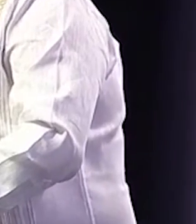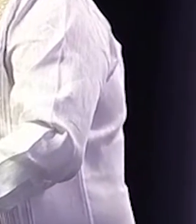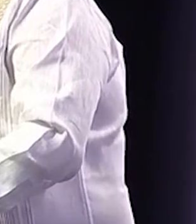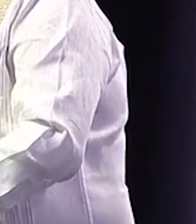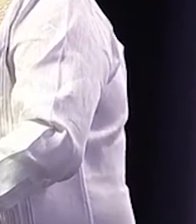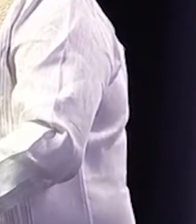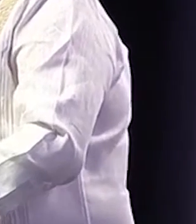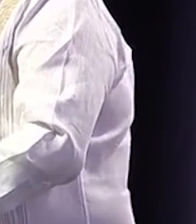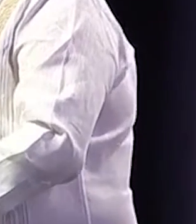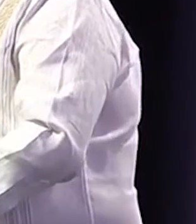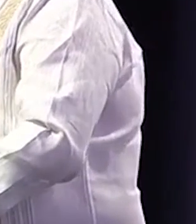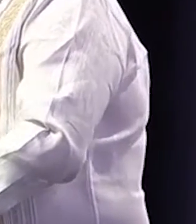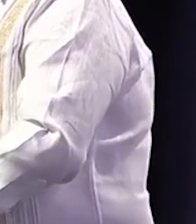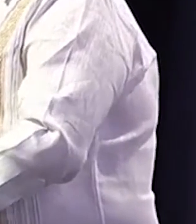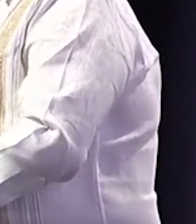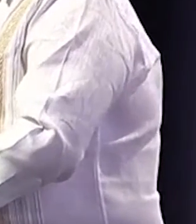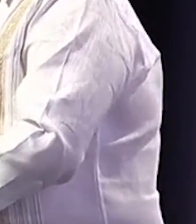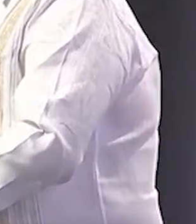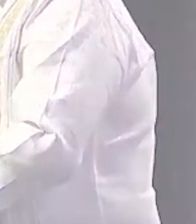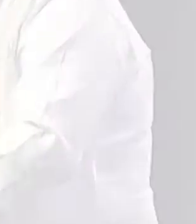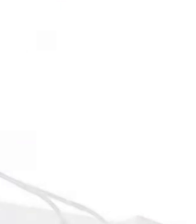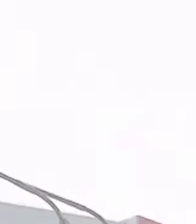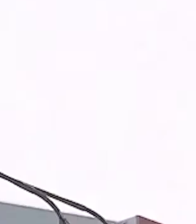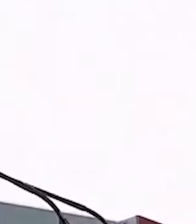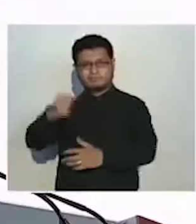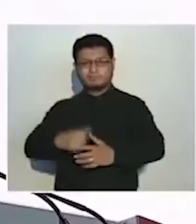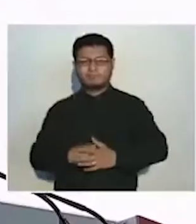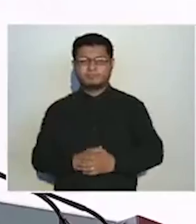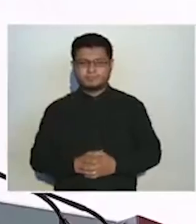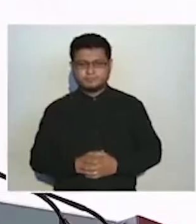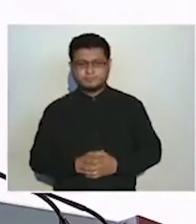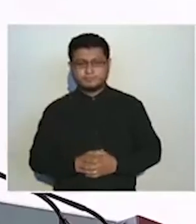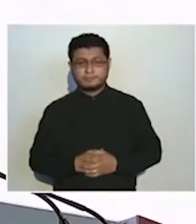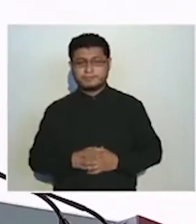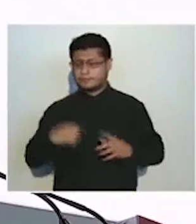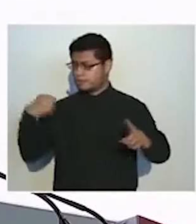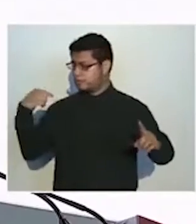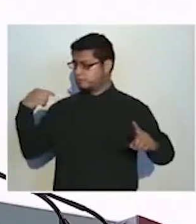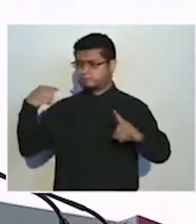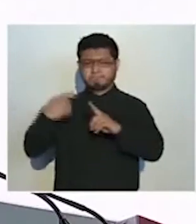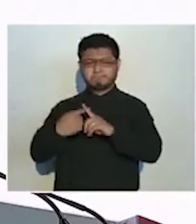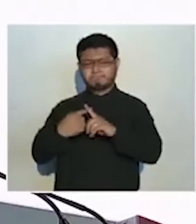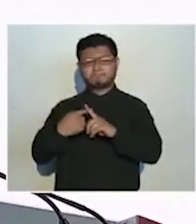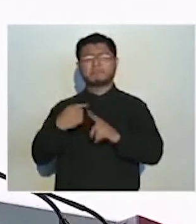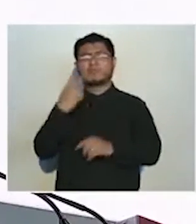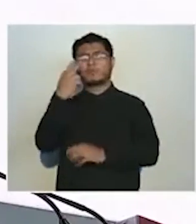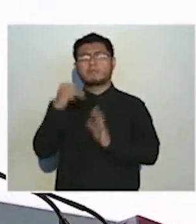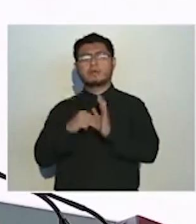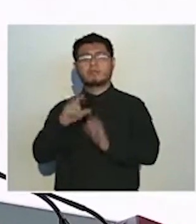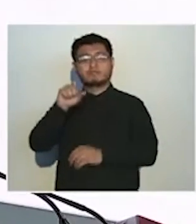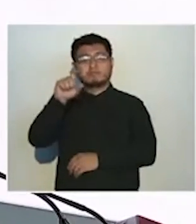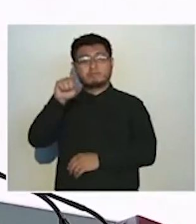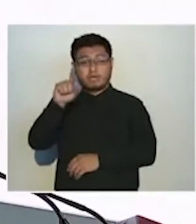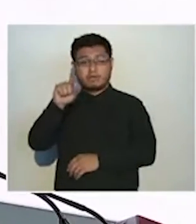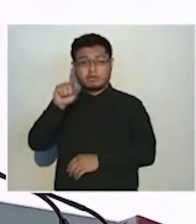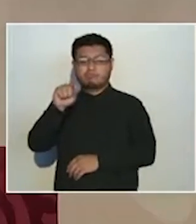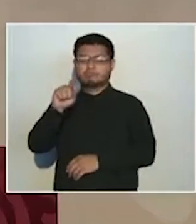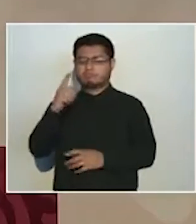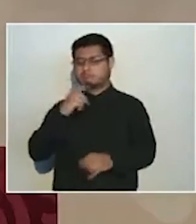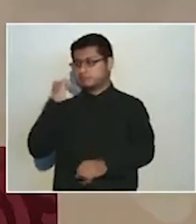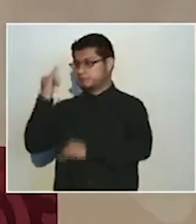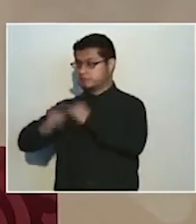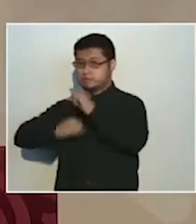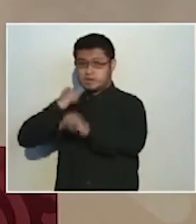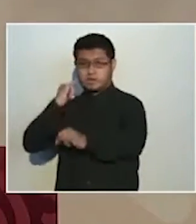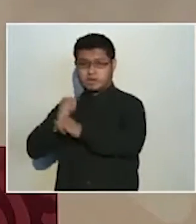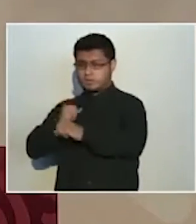la esperanza de un mejor futuro para el sector. Durante el 2020, debido a la restricción internacional